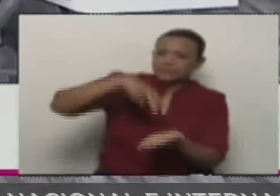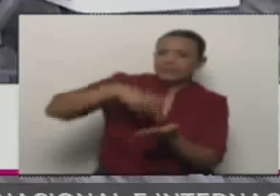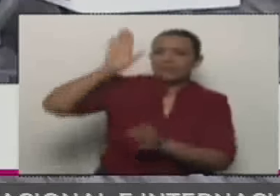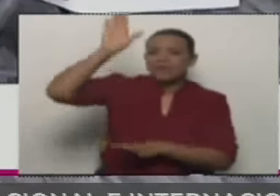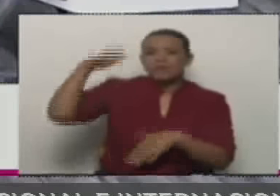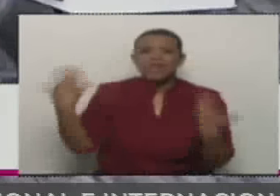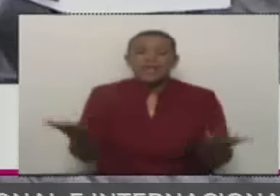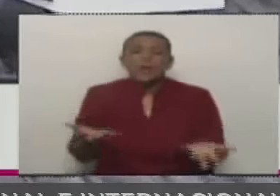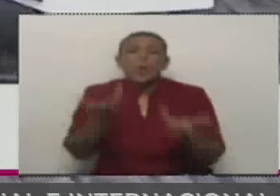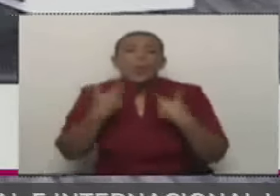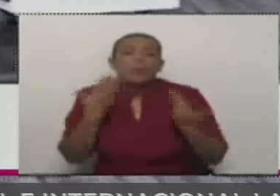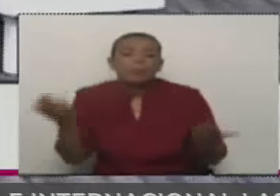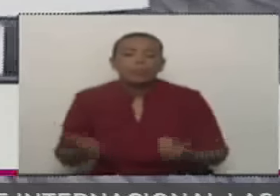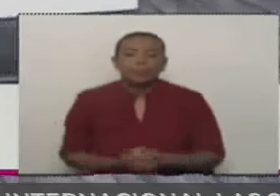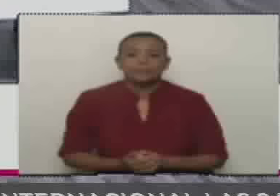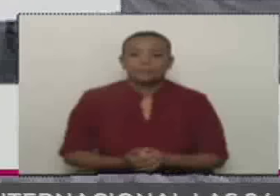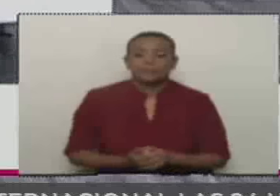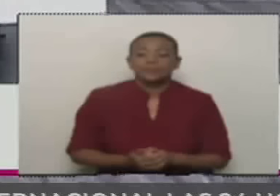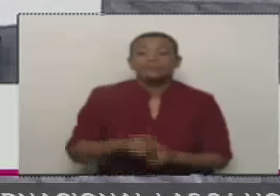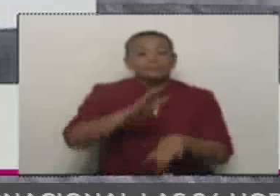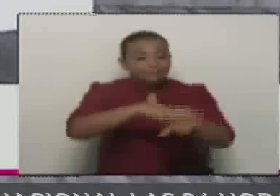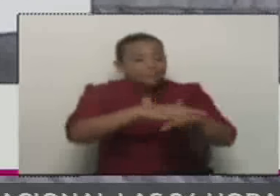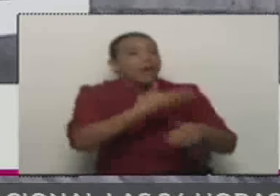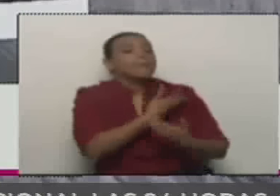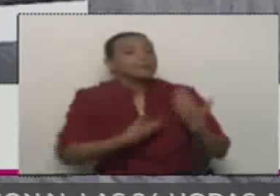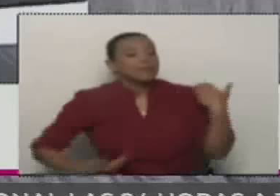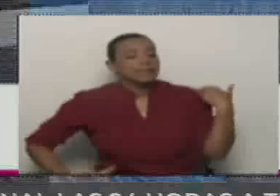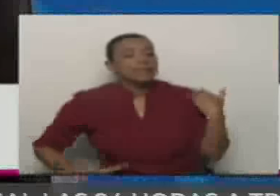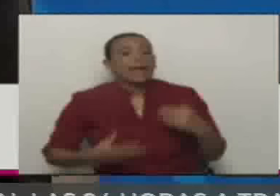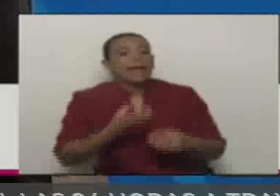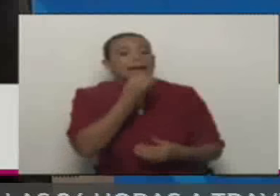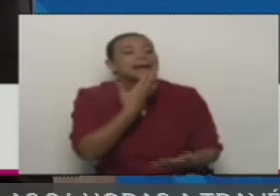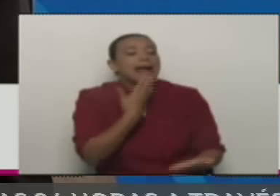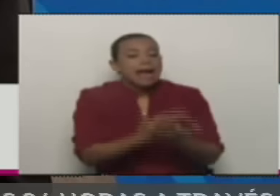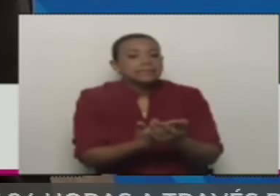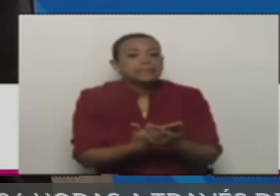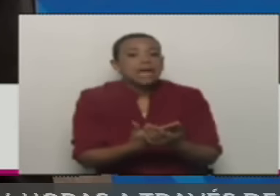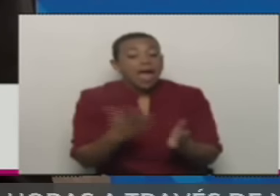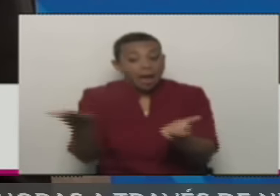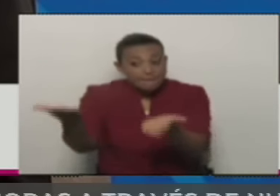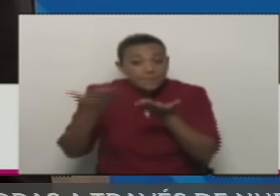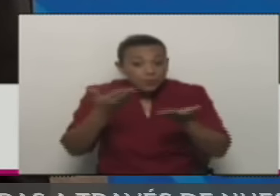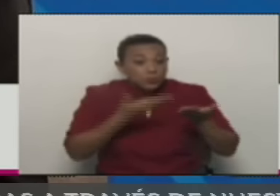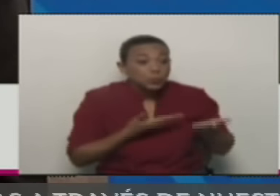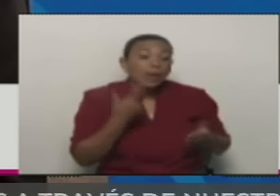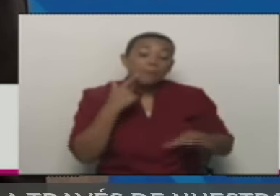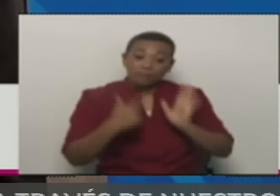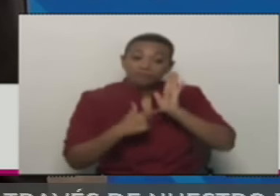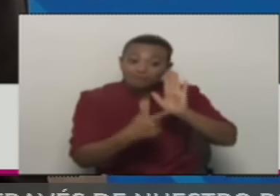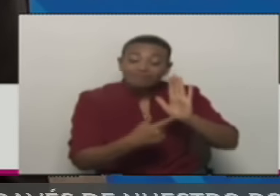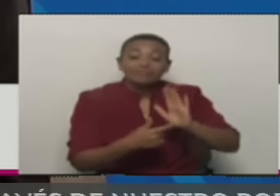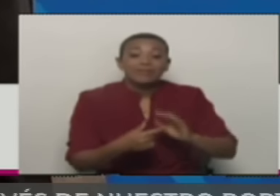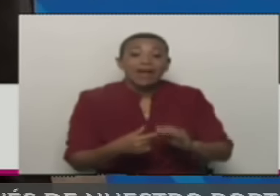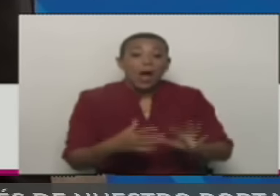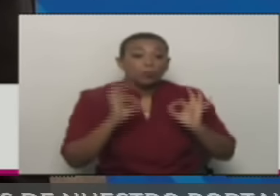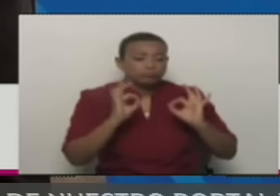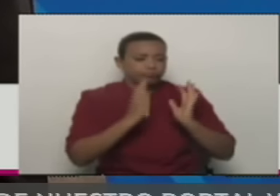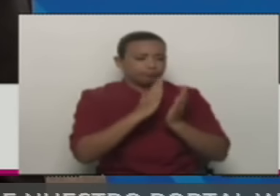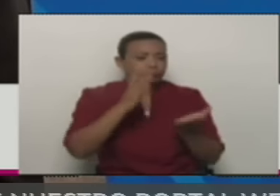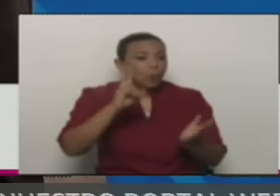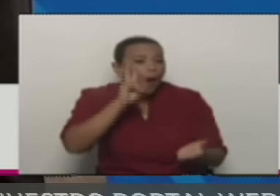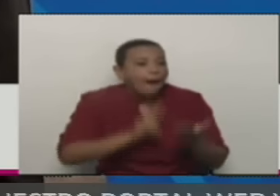adelante. Sí, bueno, presidente, muchísimas gracias. Hemos recibido, y vale la pena referirlo, una amplia